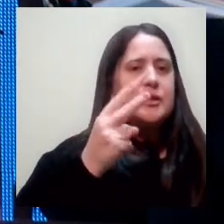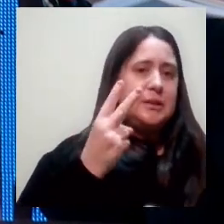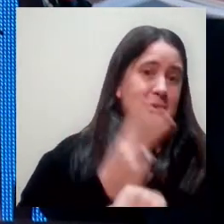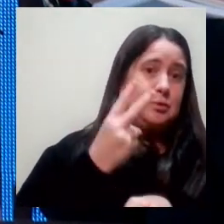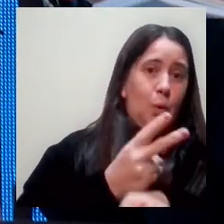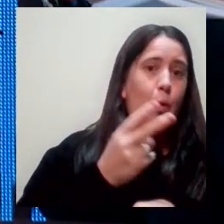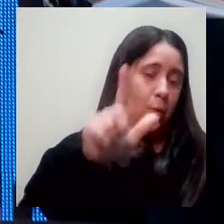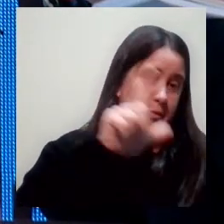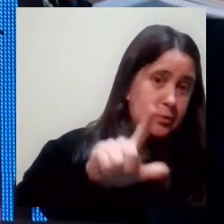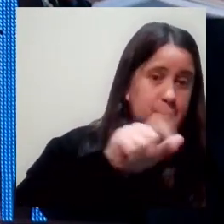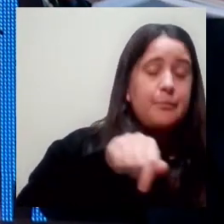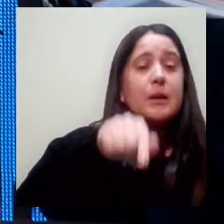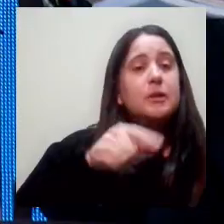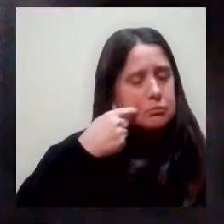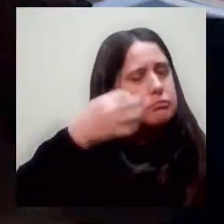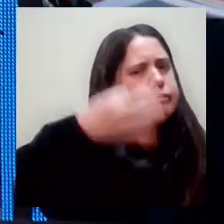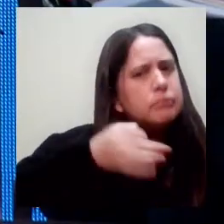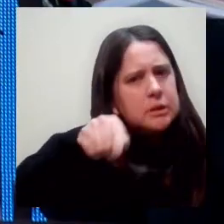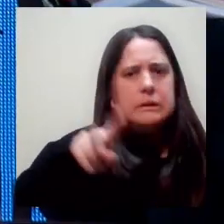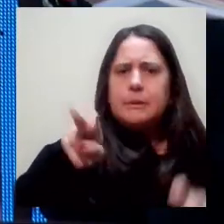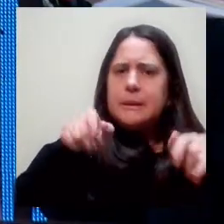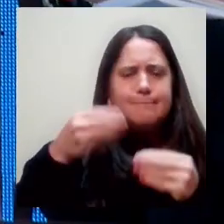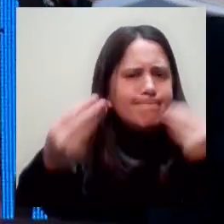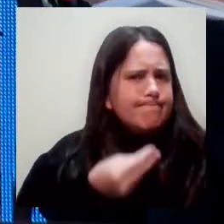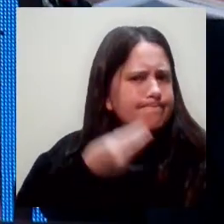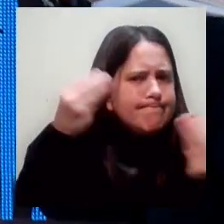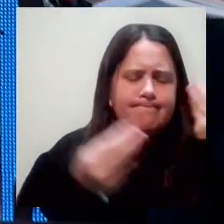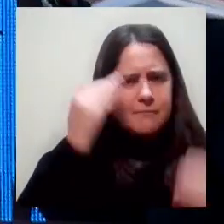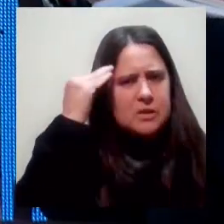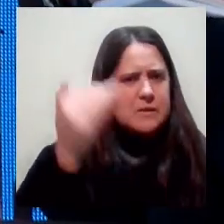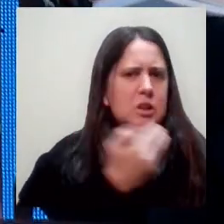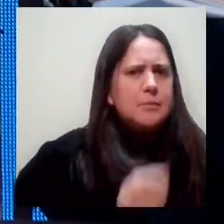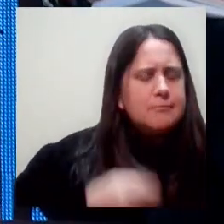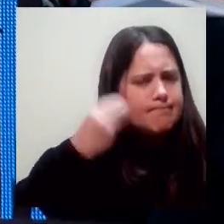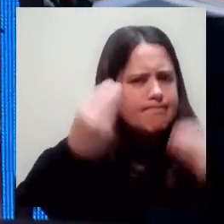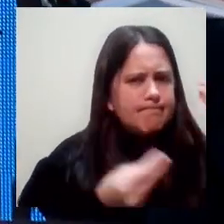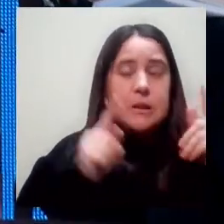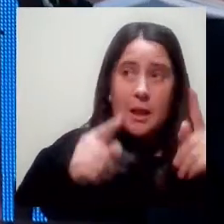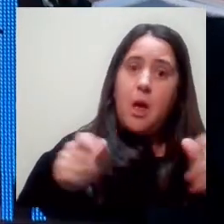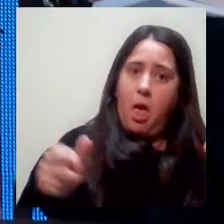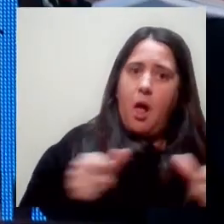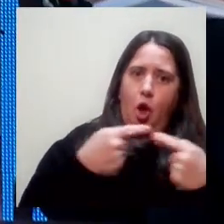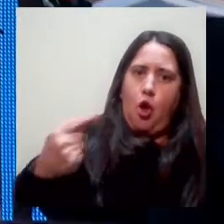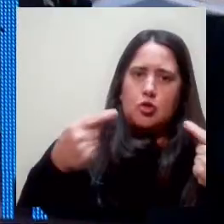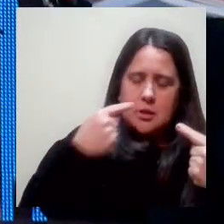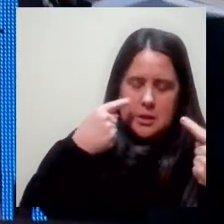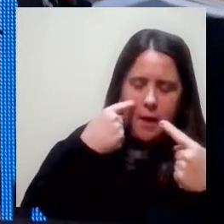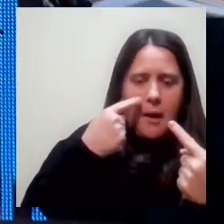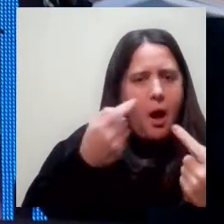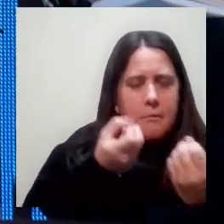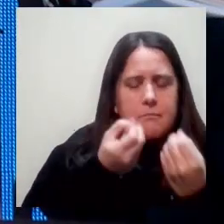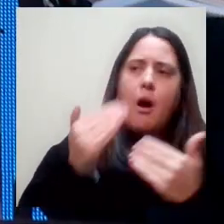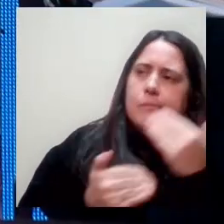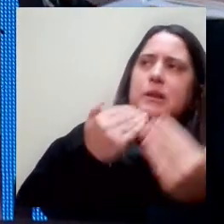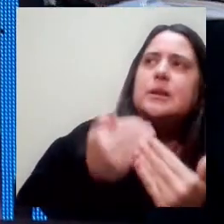secundaria, damos fe de que es un tema que preocupa a los docentes y que también los ocupa, porque hay muchas cosas que están haciendo y